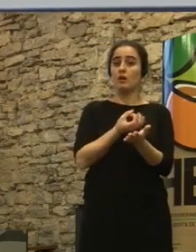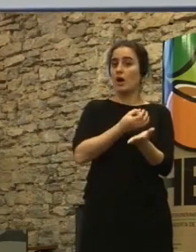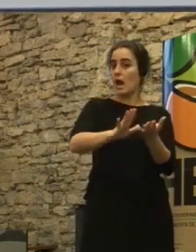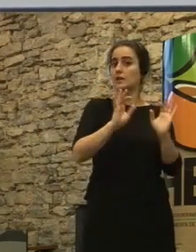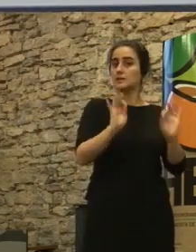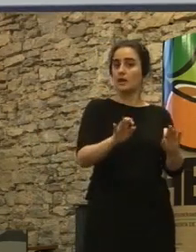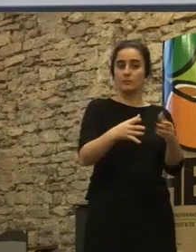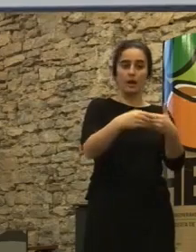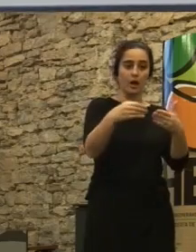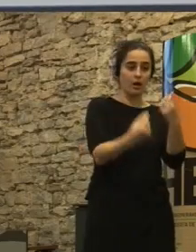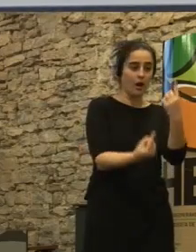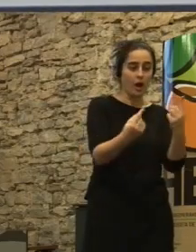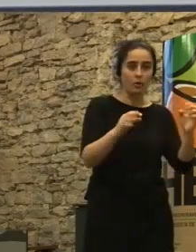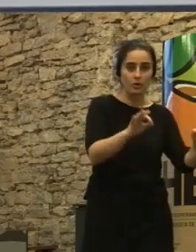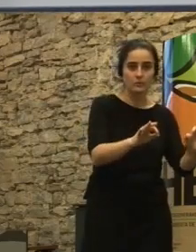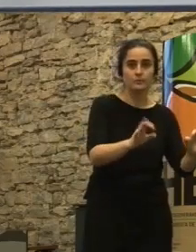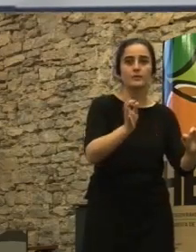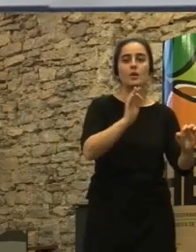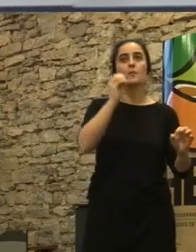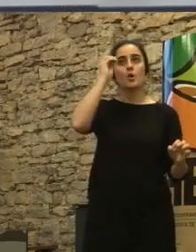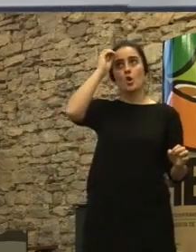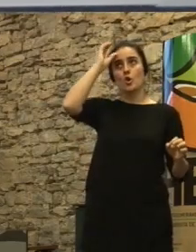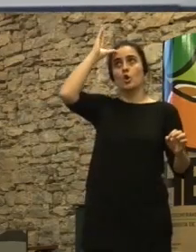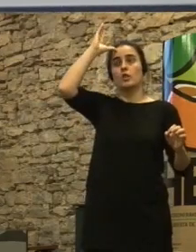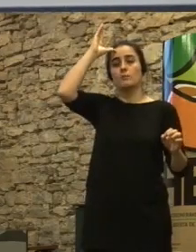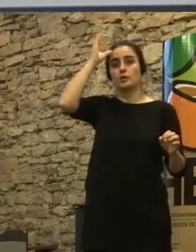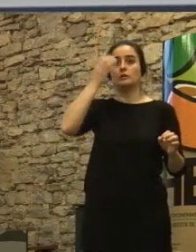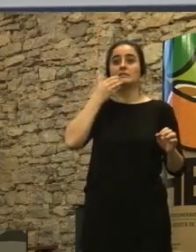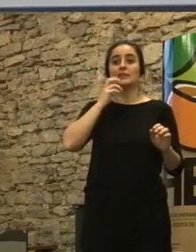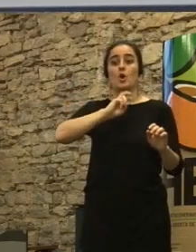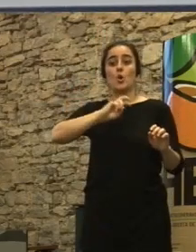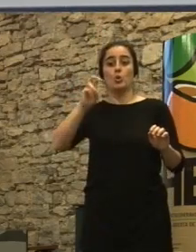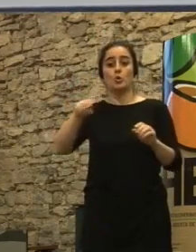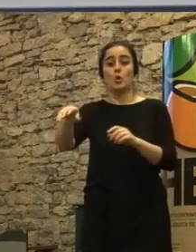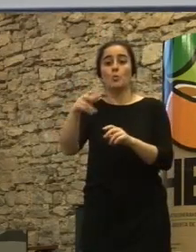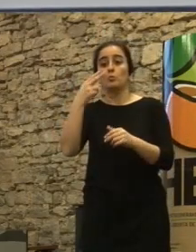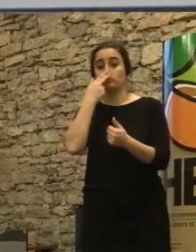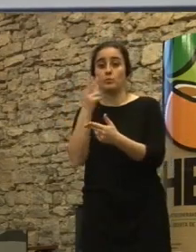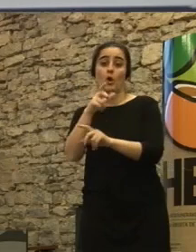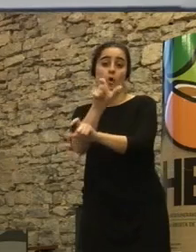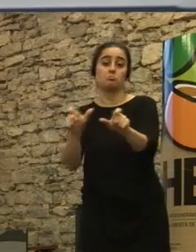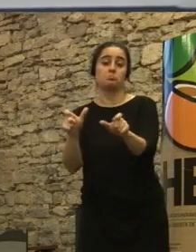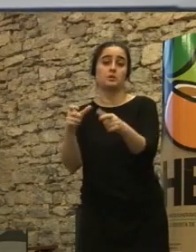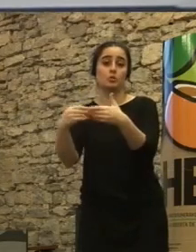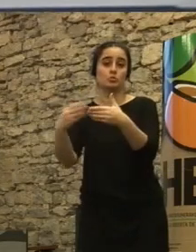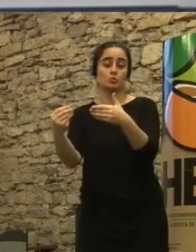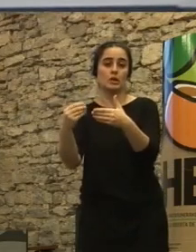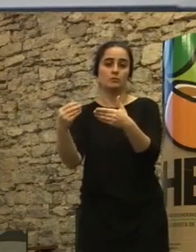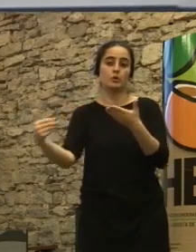público y cobra por su conocimiento cuando se lo vende a otro tipo de público, ¿vale?